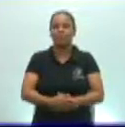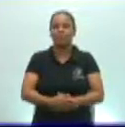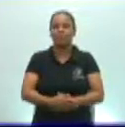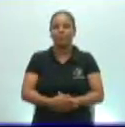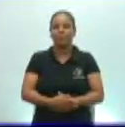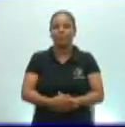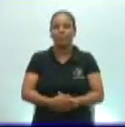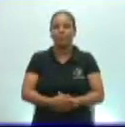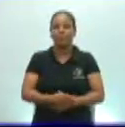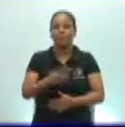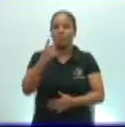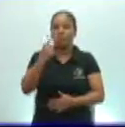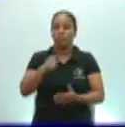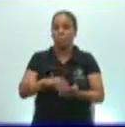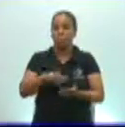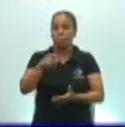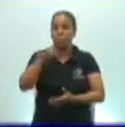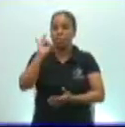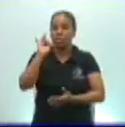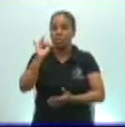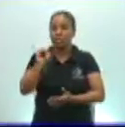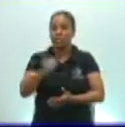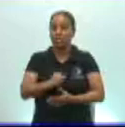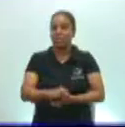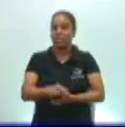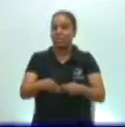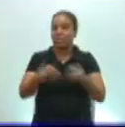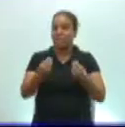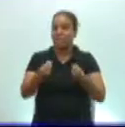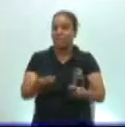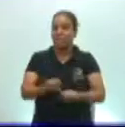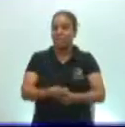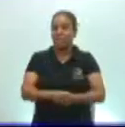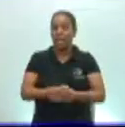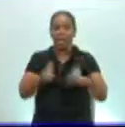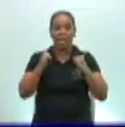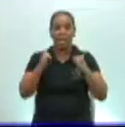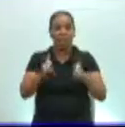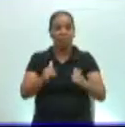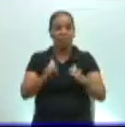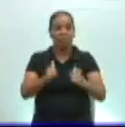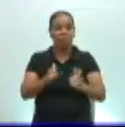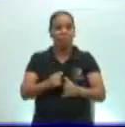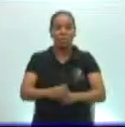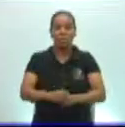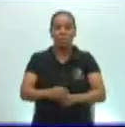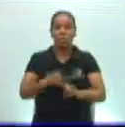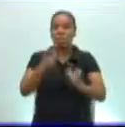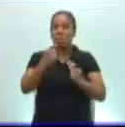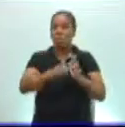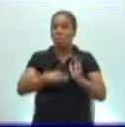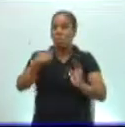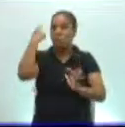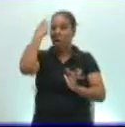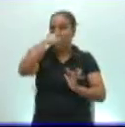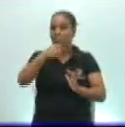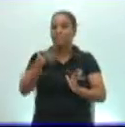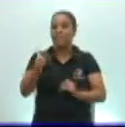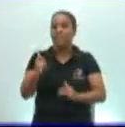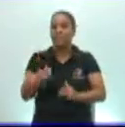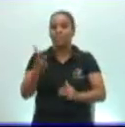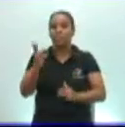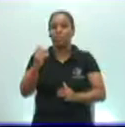En el 2.17 les dan la información cualitativa y cuantitativa de